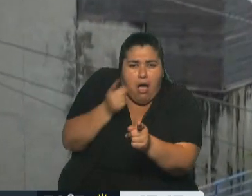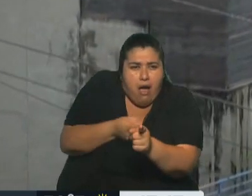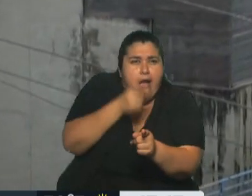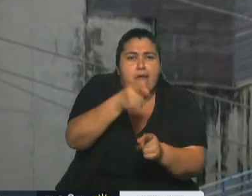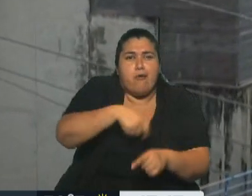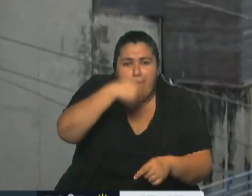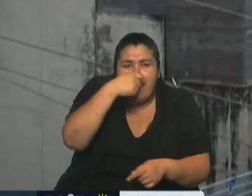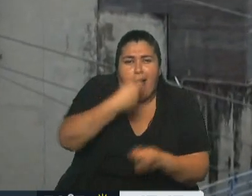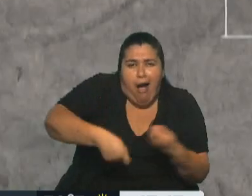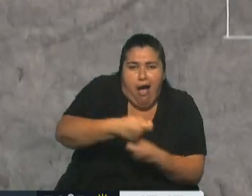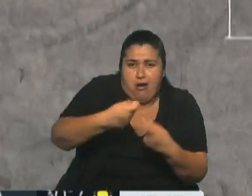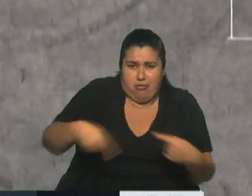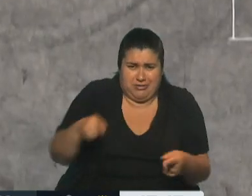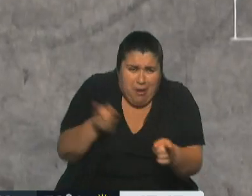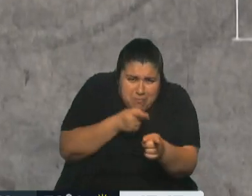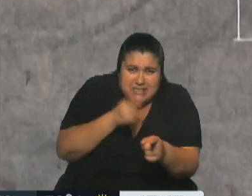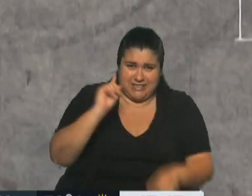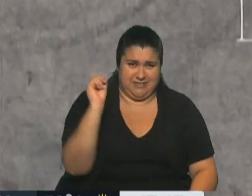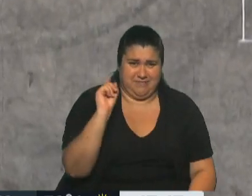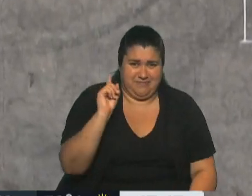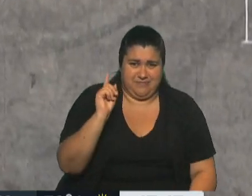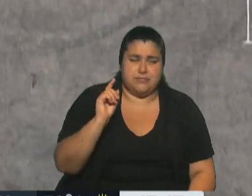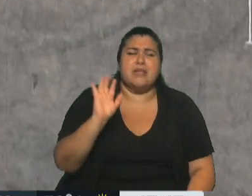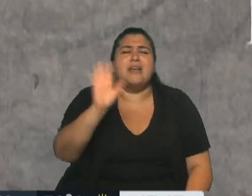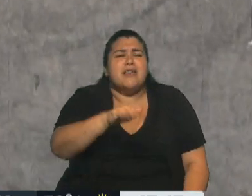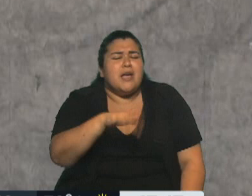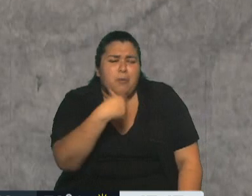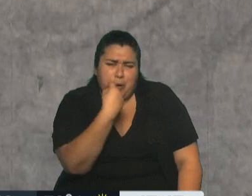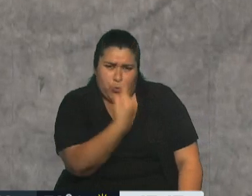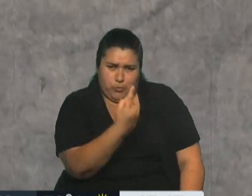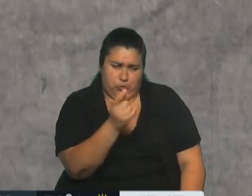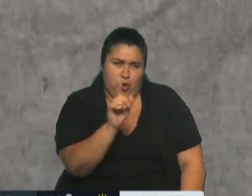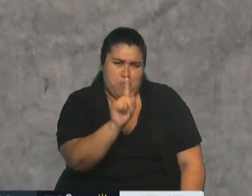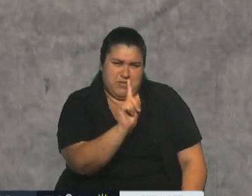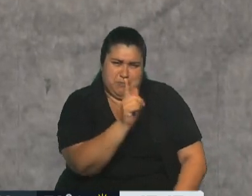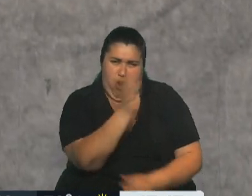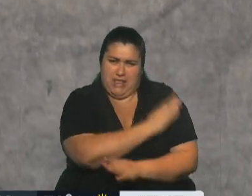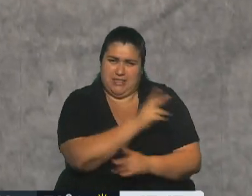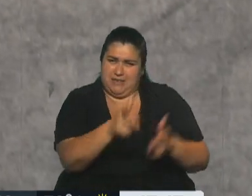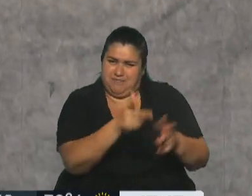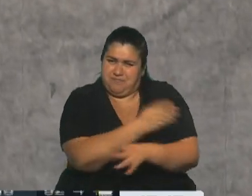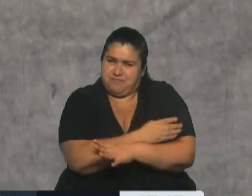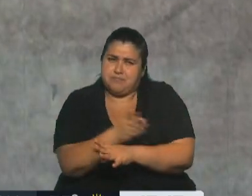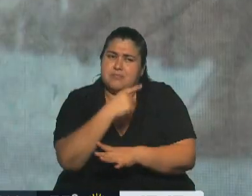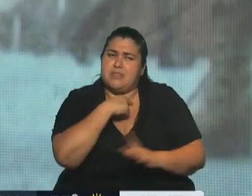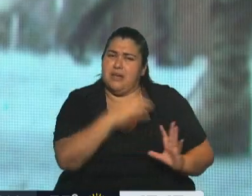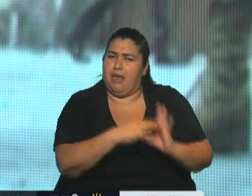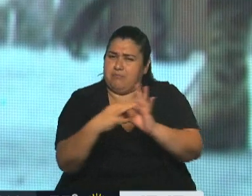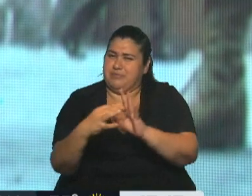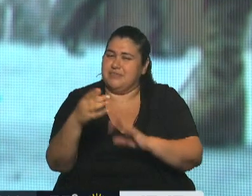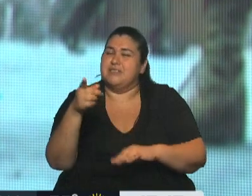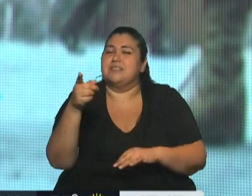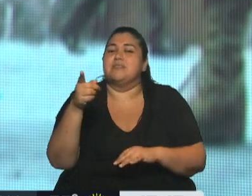'Ndrangheta. Claro. O sea, Perdón, entonces, ¿te puedo hacer una pregunta en relación a esto mismo que venías de decir? Quizás uniéndolo a lo que decías al inicio,